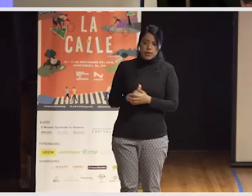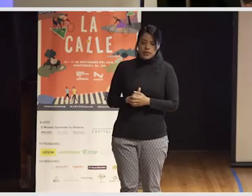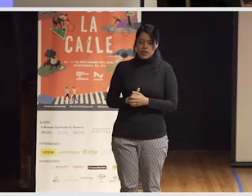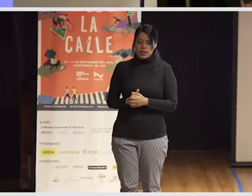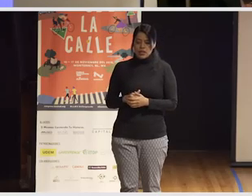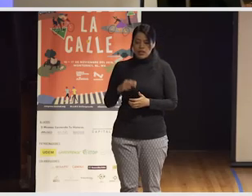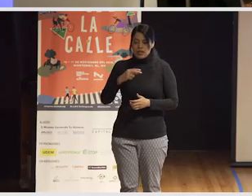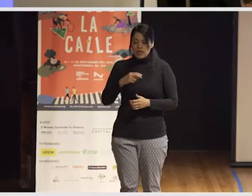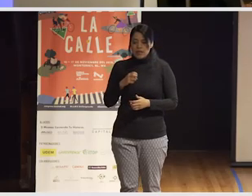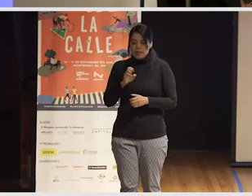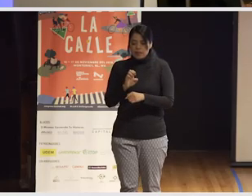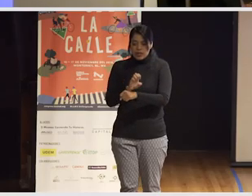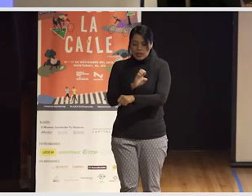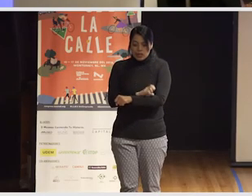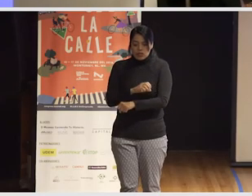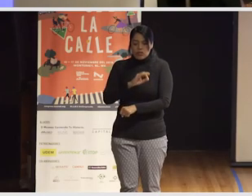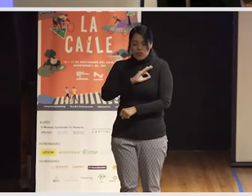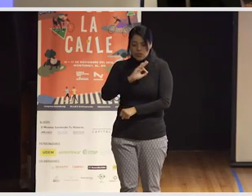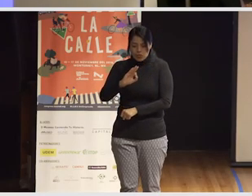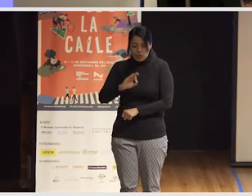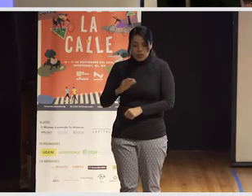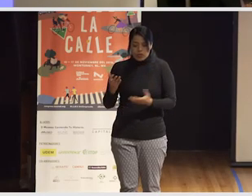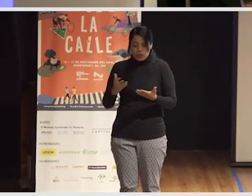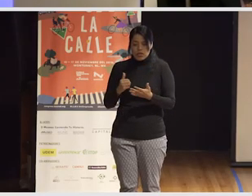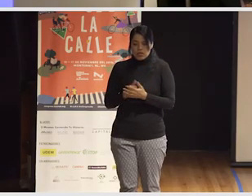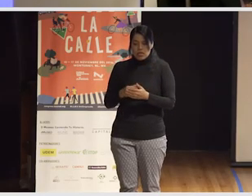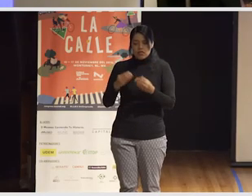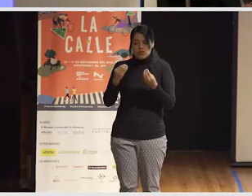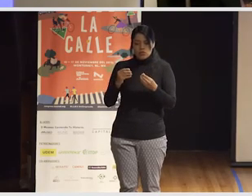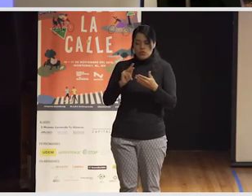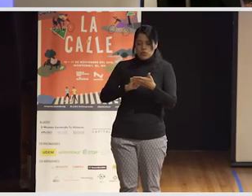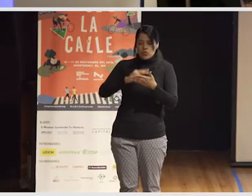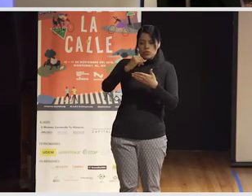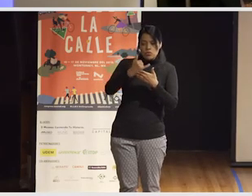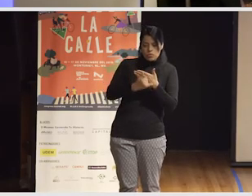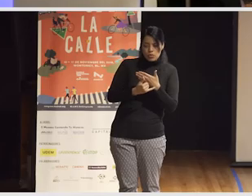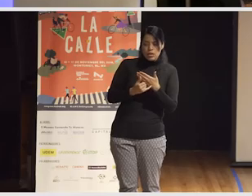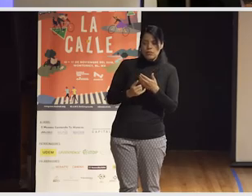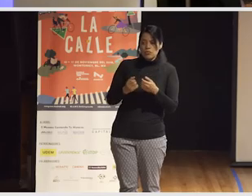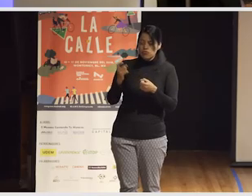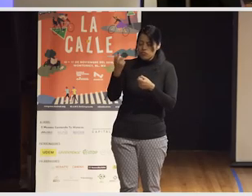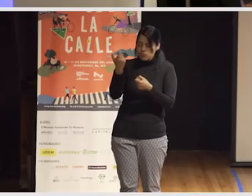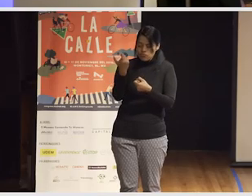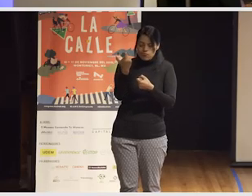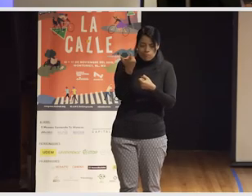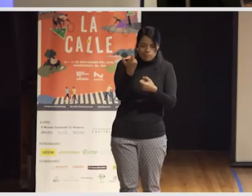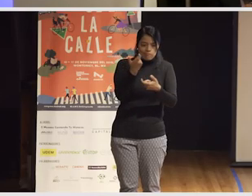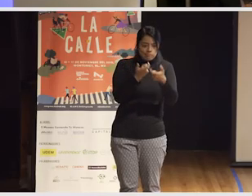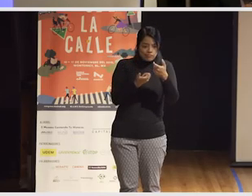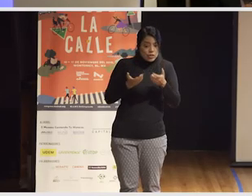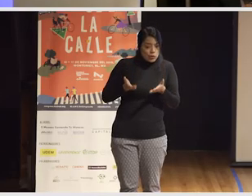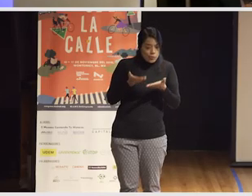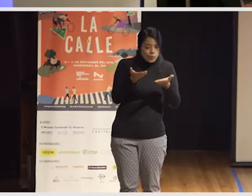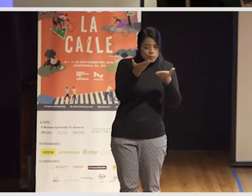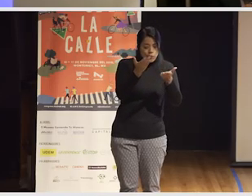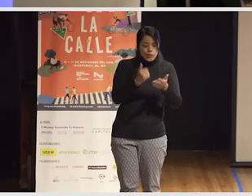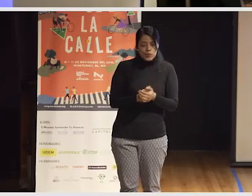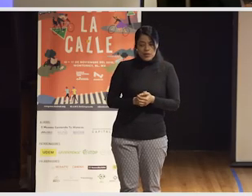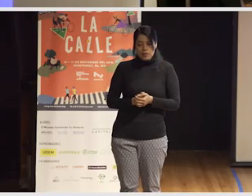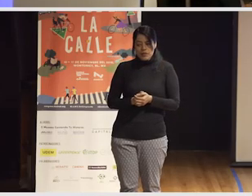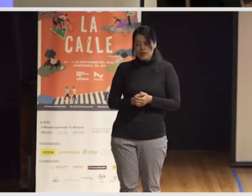y entonces lo que sí podemos hacer es también muchos programas que tienen que ver con incentivar desde tal vez algunas